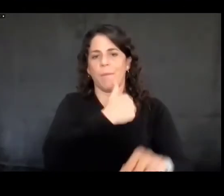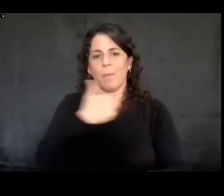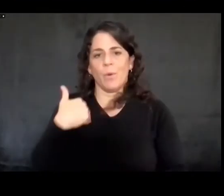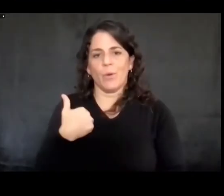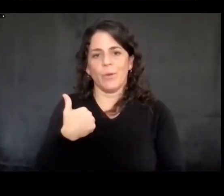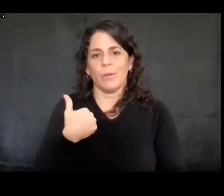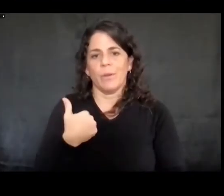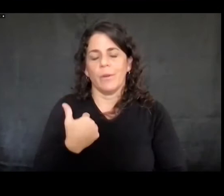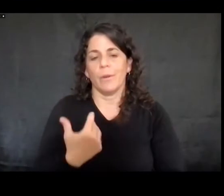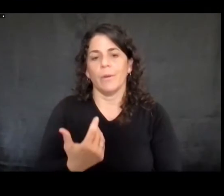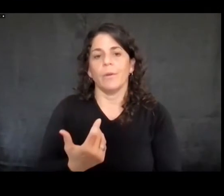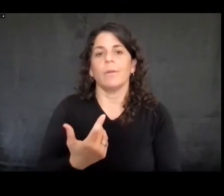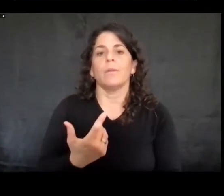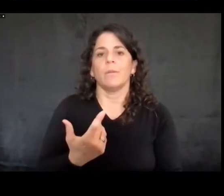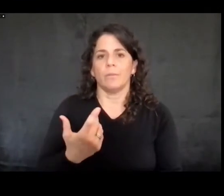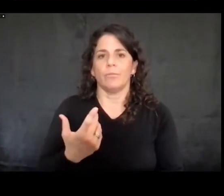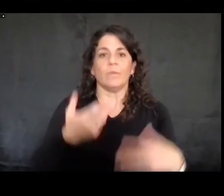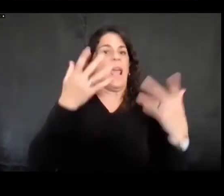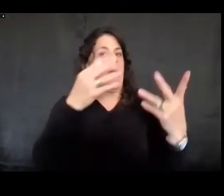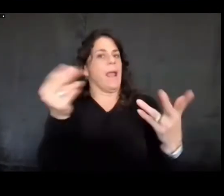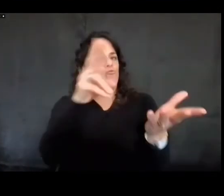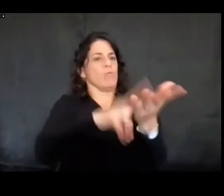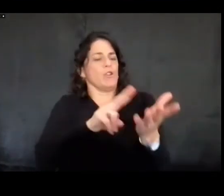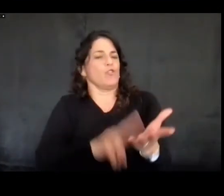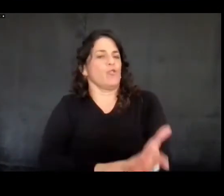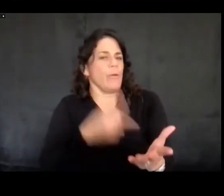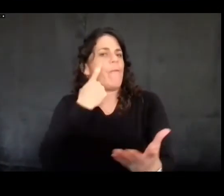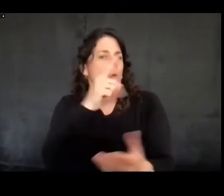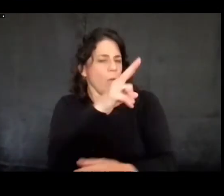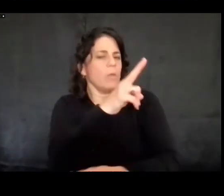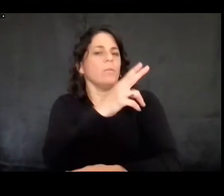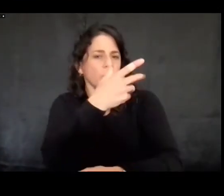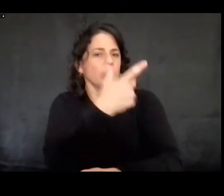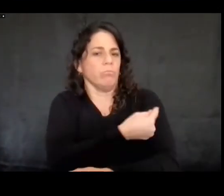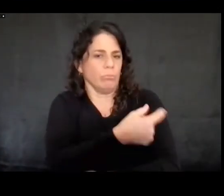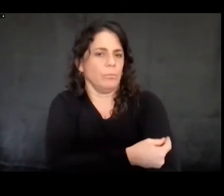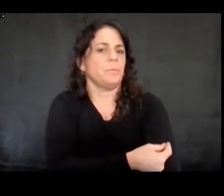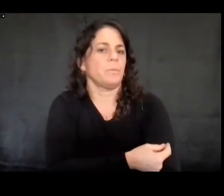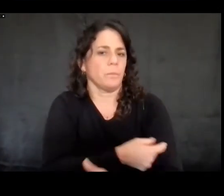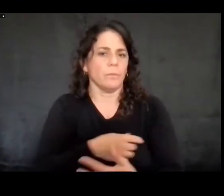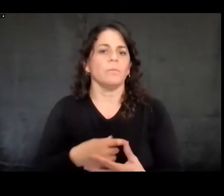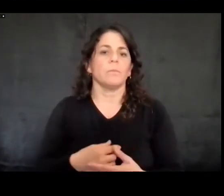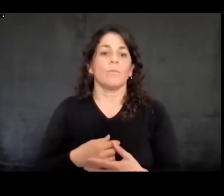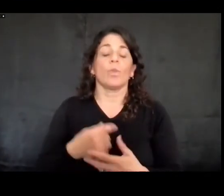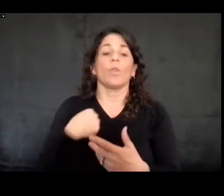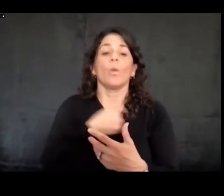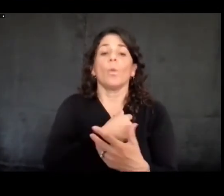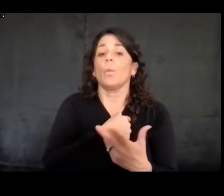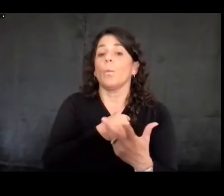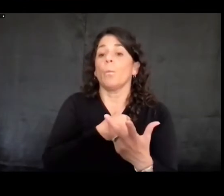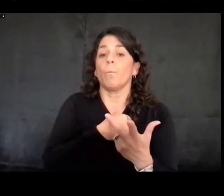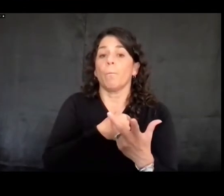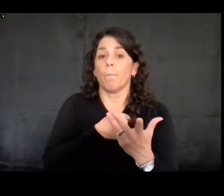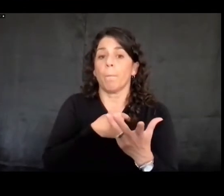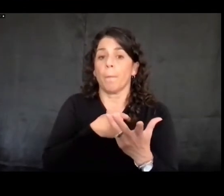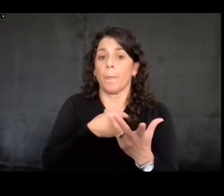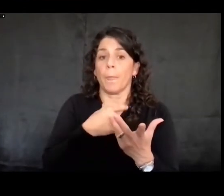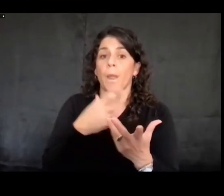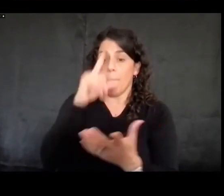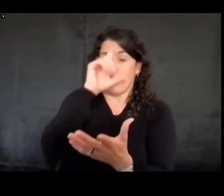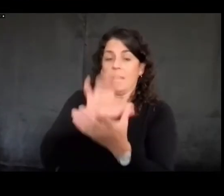que con todo esto ya ha dicho he mencionado anteriormente que anticipamos un significativo